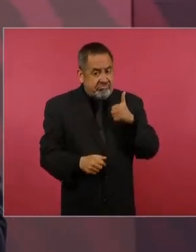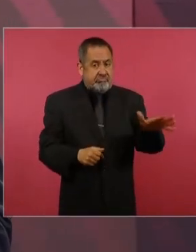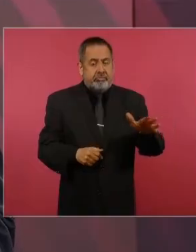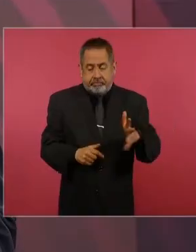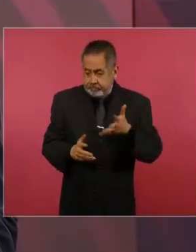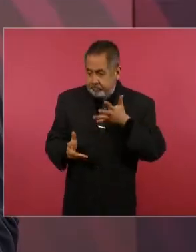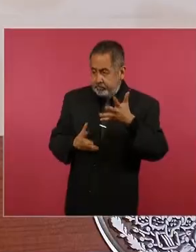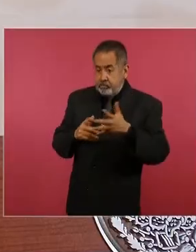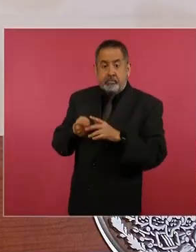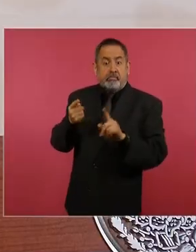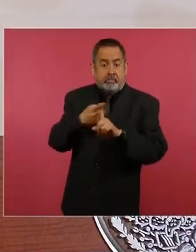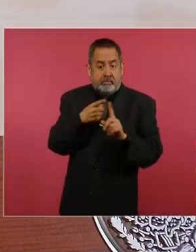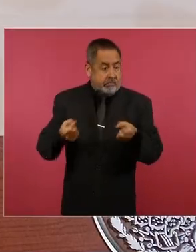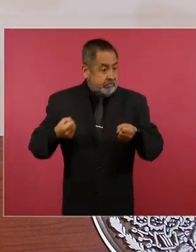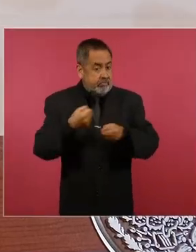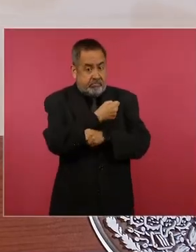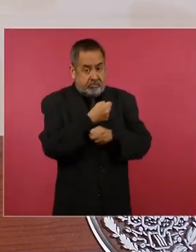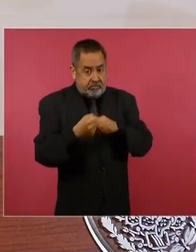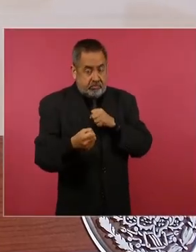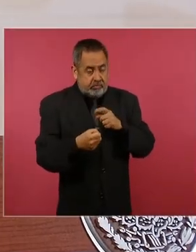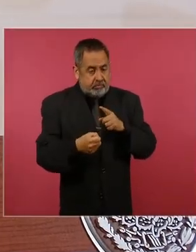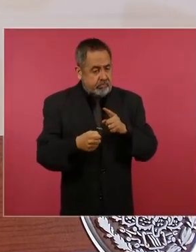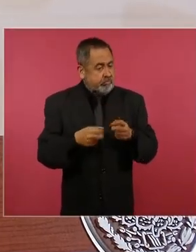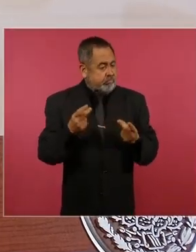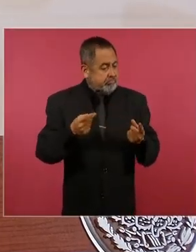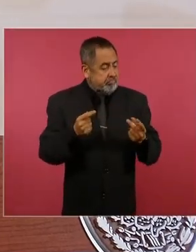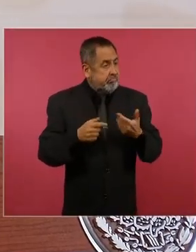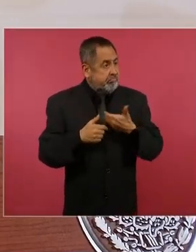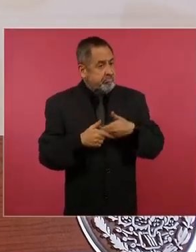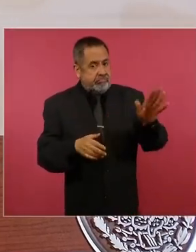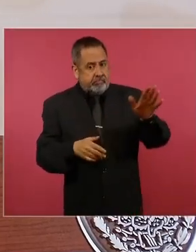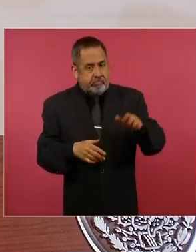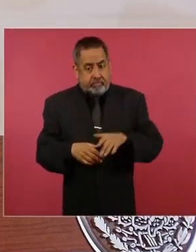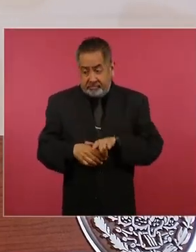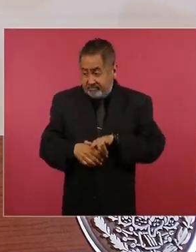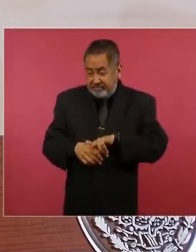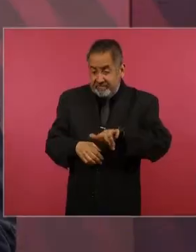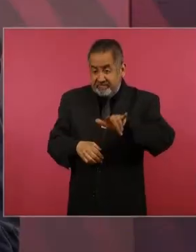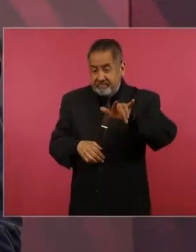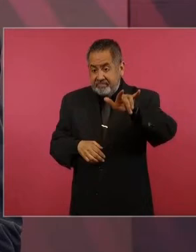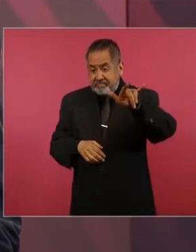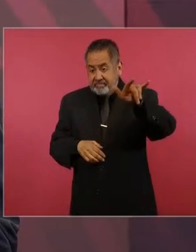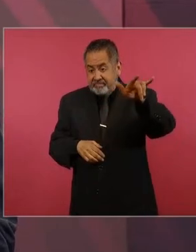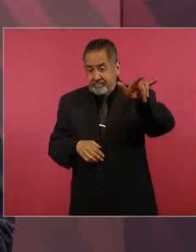después de que lo golpearon, y todavía cuando despega